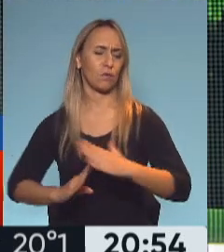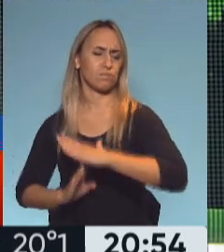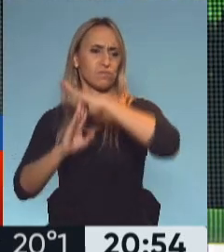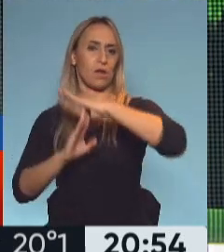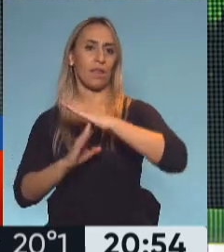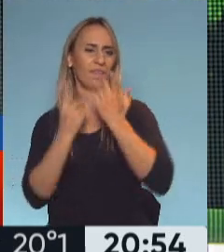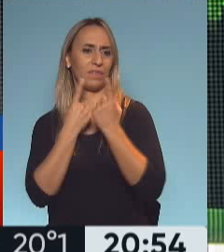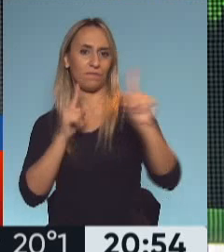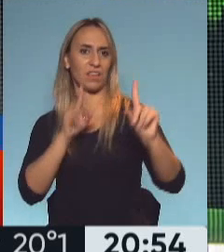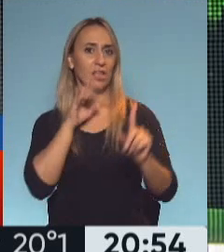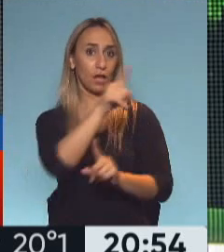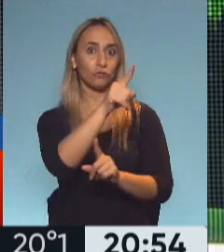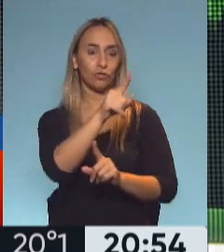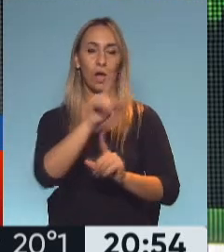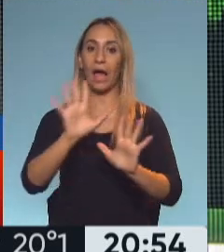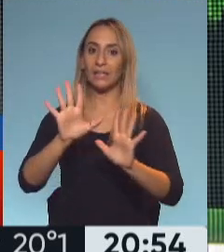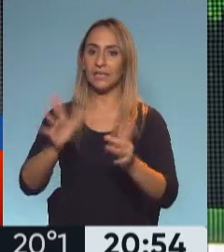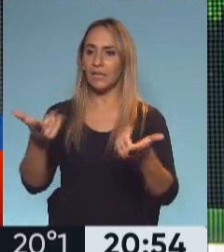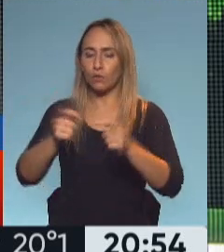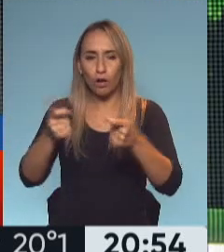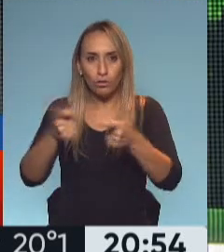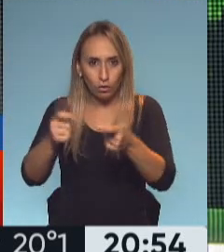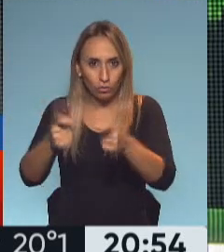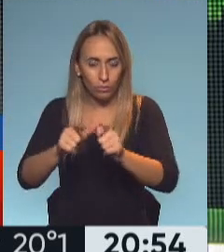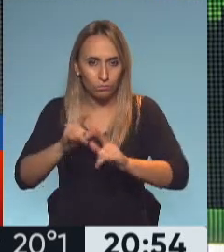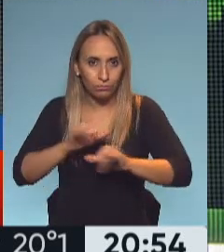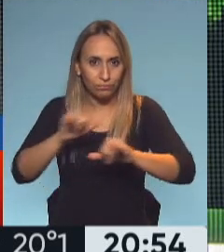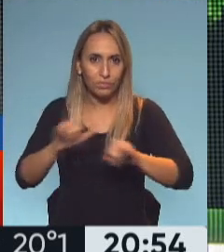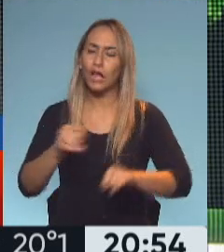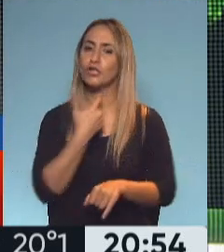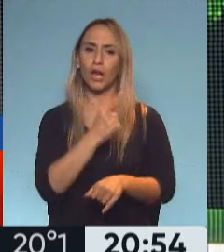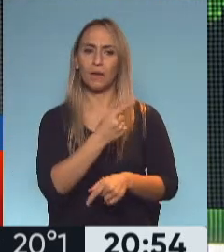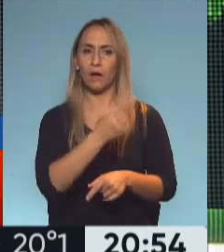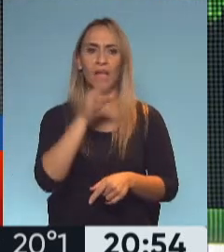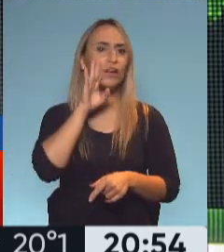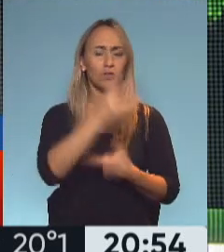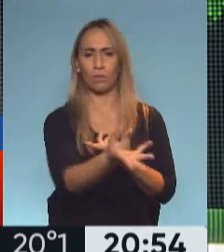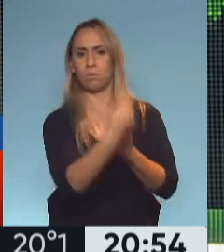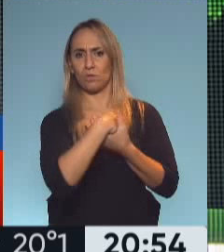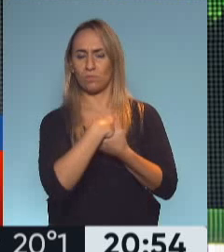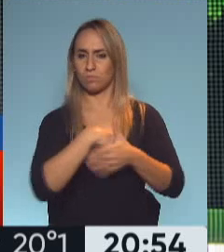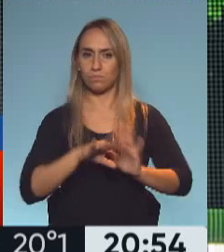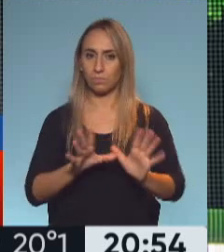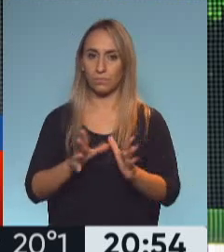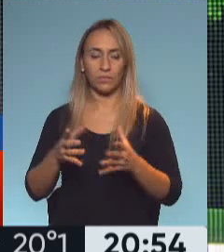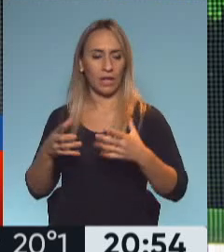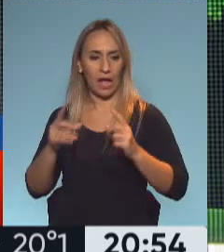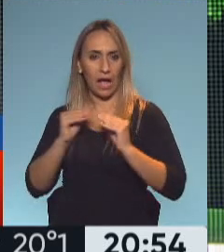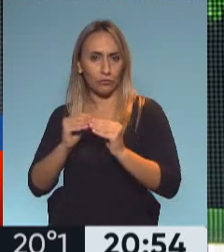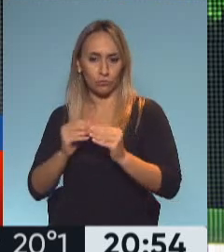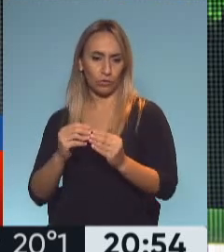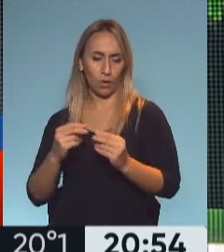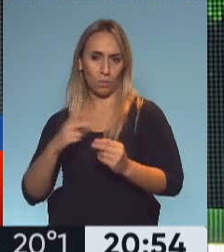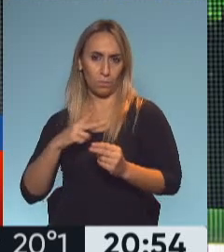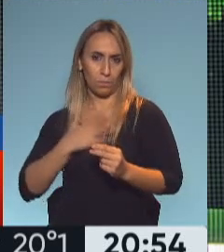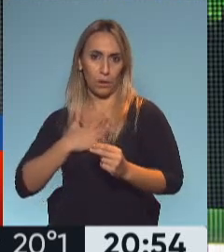Unidos. ¿Por qué? Porque es lo que instalan en todas las reuniones. No queremos el intervencionismo en las cuestiones de asuntos domésticos de los países,